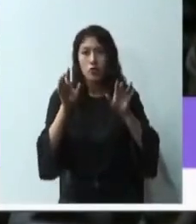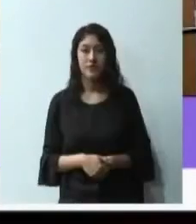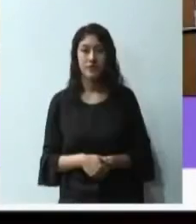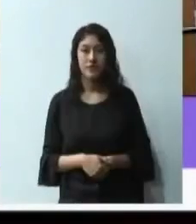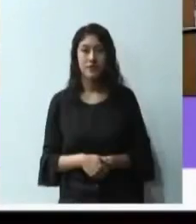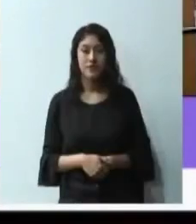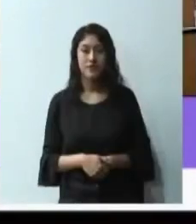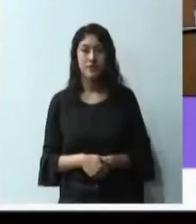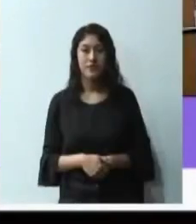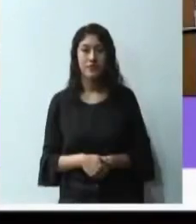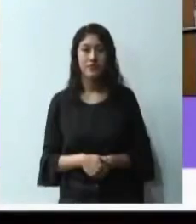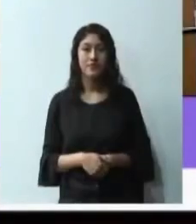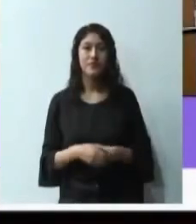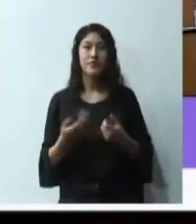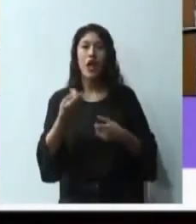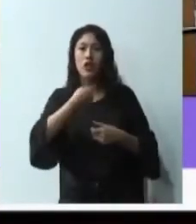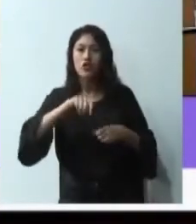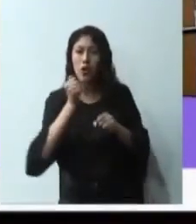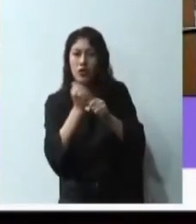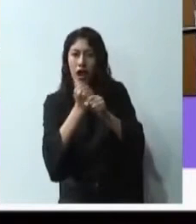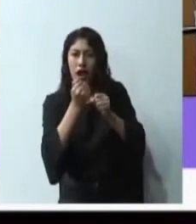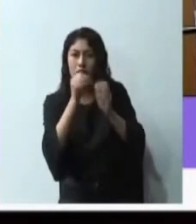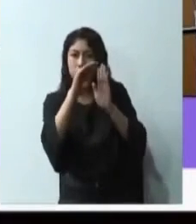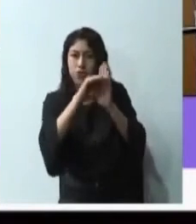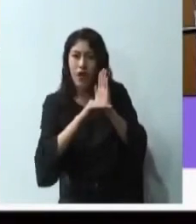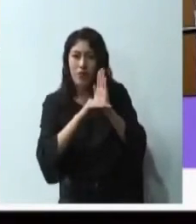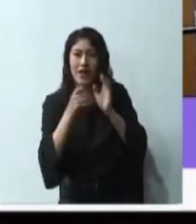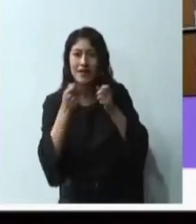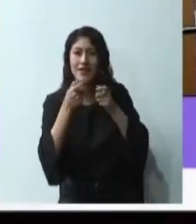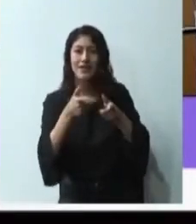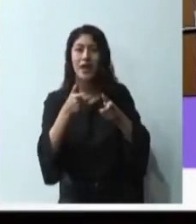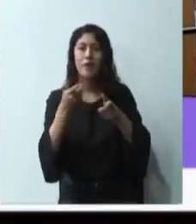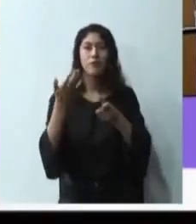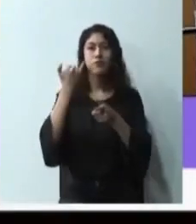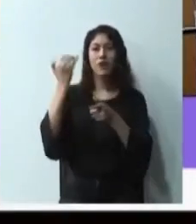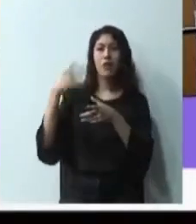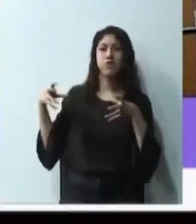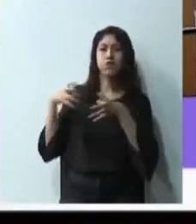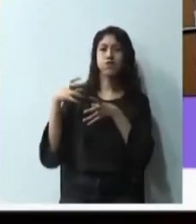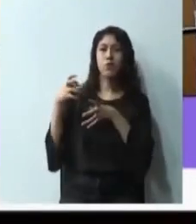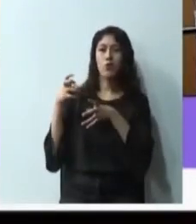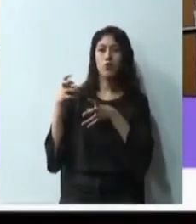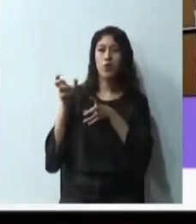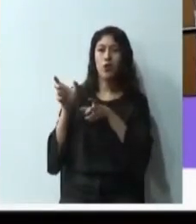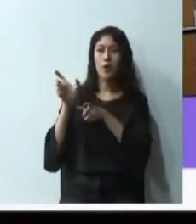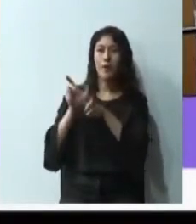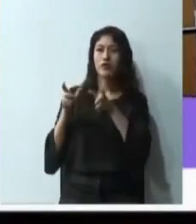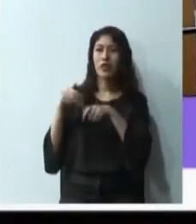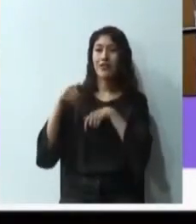Aires. De estas garantías ya he estado hablando con el electo y pronto a